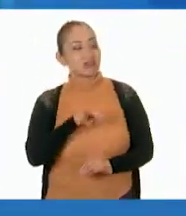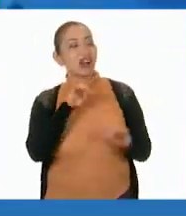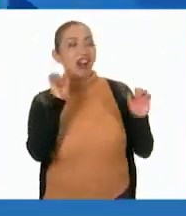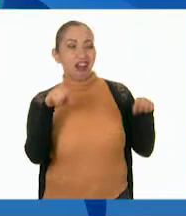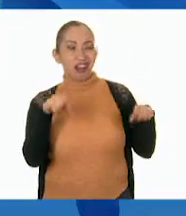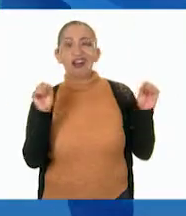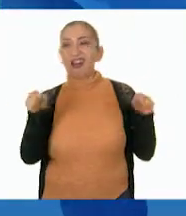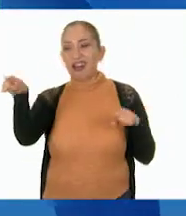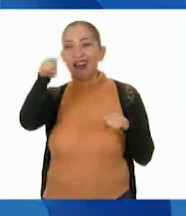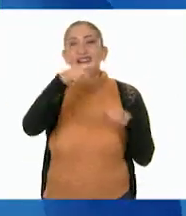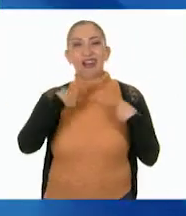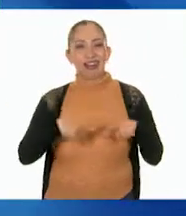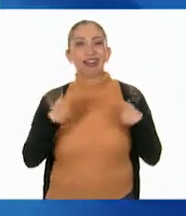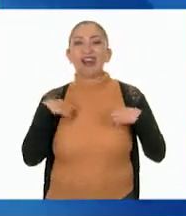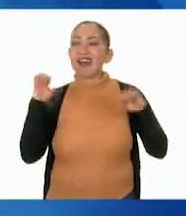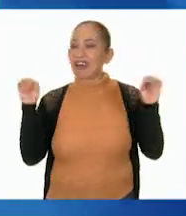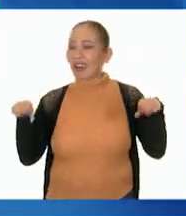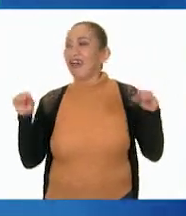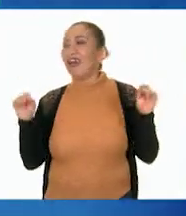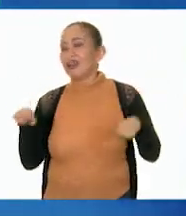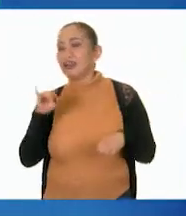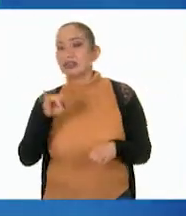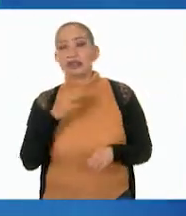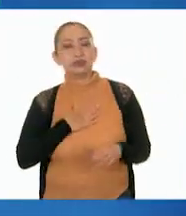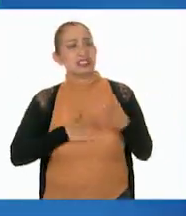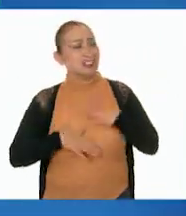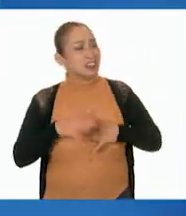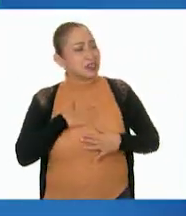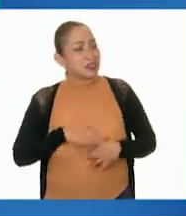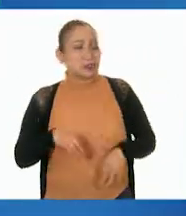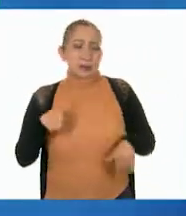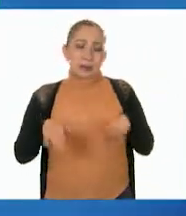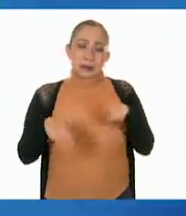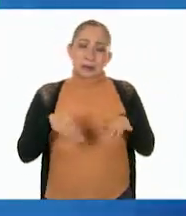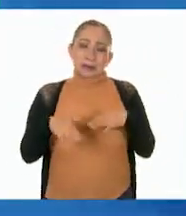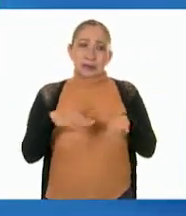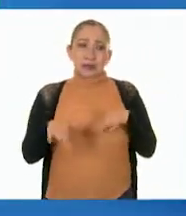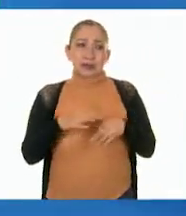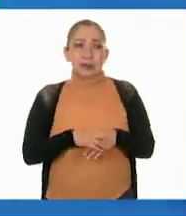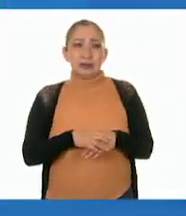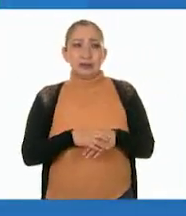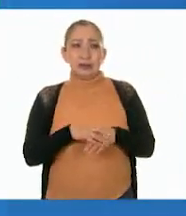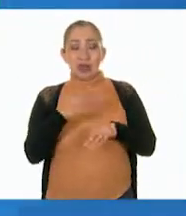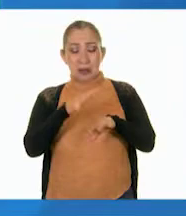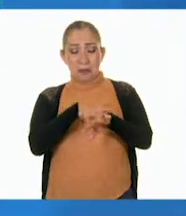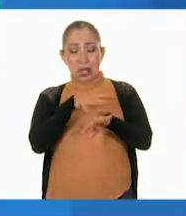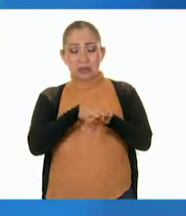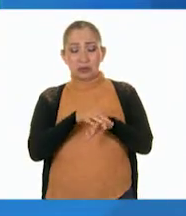sí. Ay, ya cansado de tanto caminar, sus pieles en...